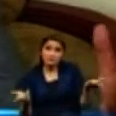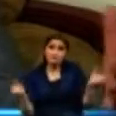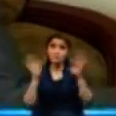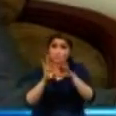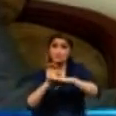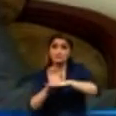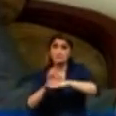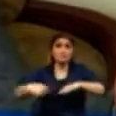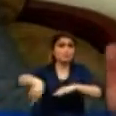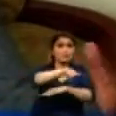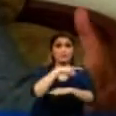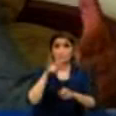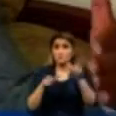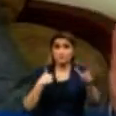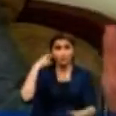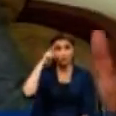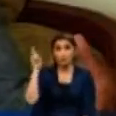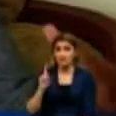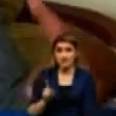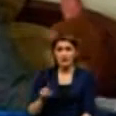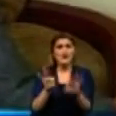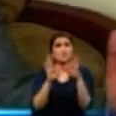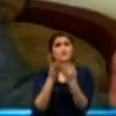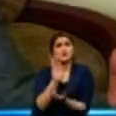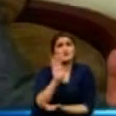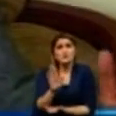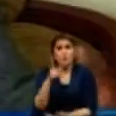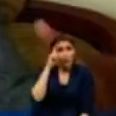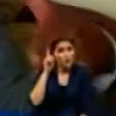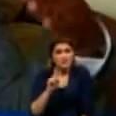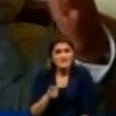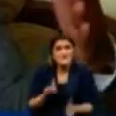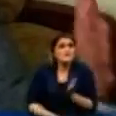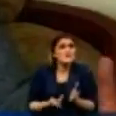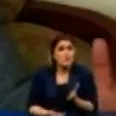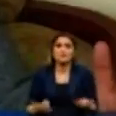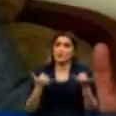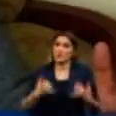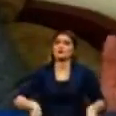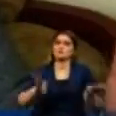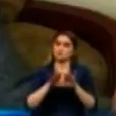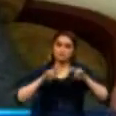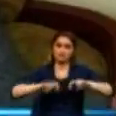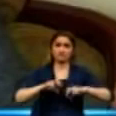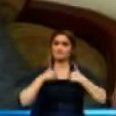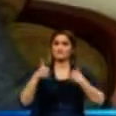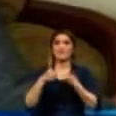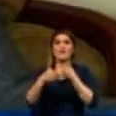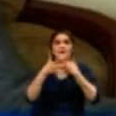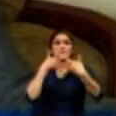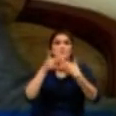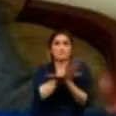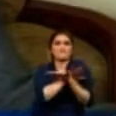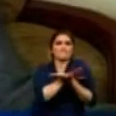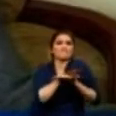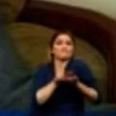ecuatoriano, las autoridades estén conscientes de que se hizo todo el esfuerzo y que se transparentaron las cosas, porque eso es lo que requiere